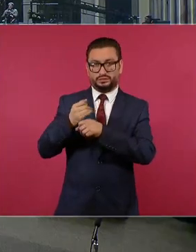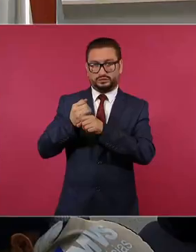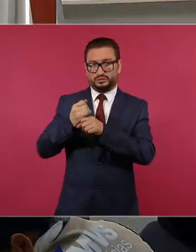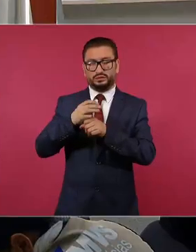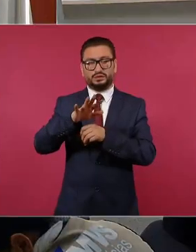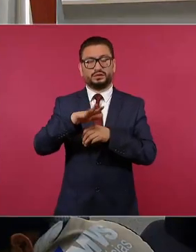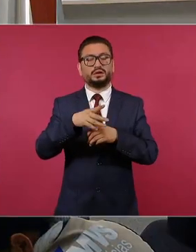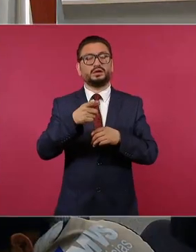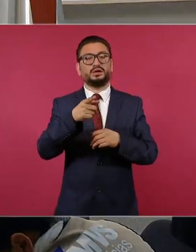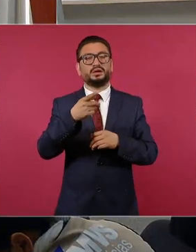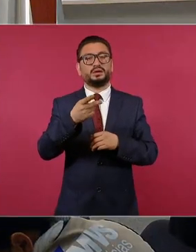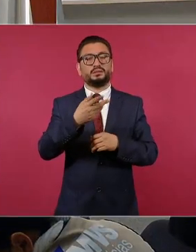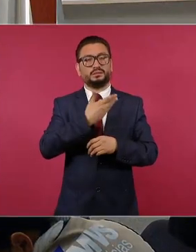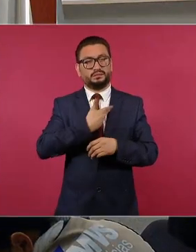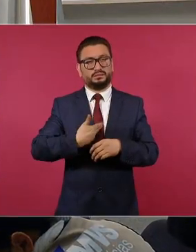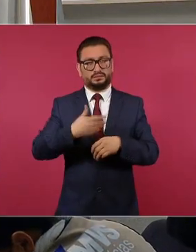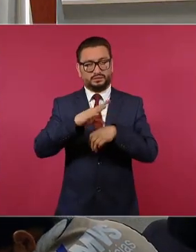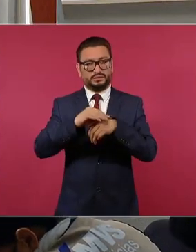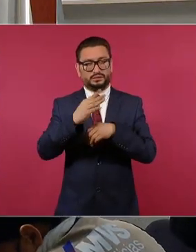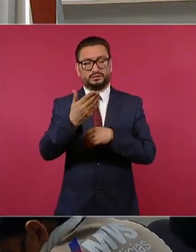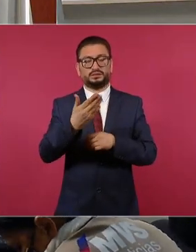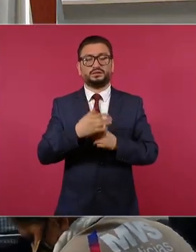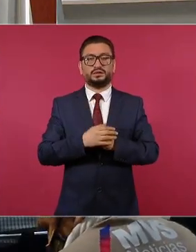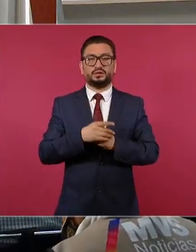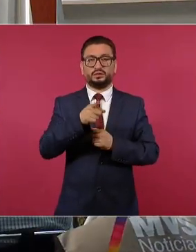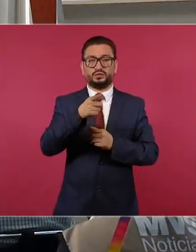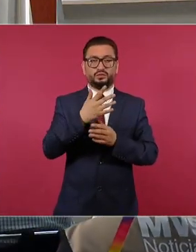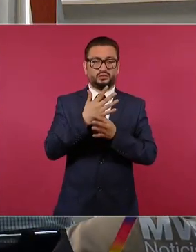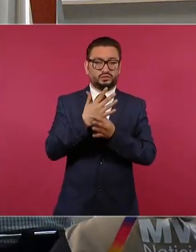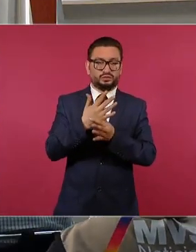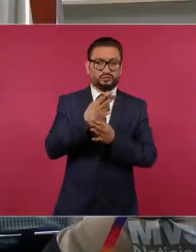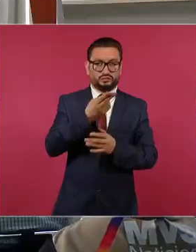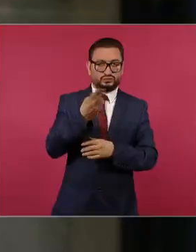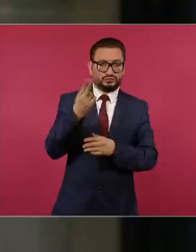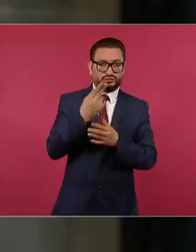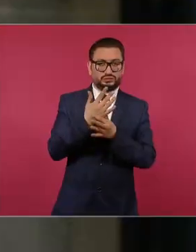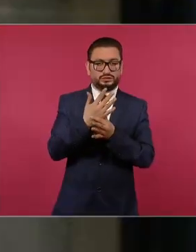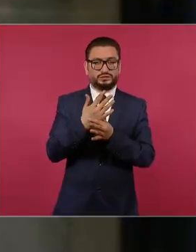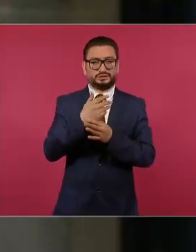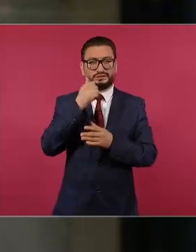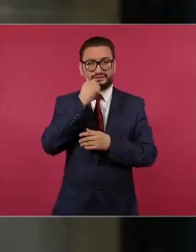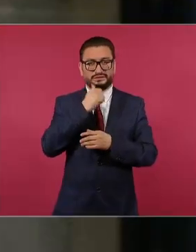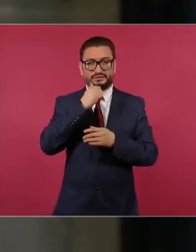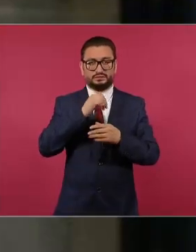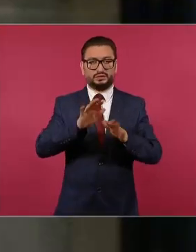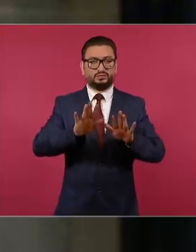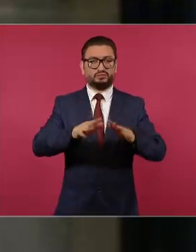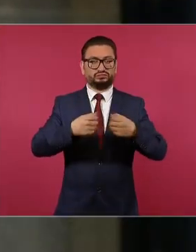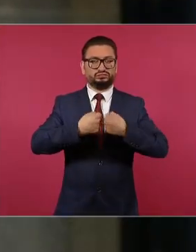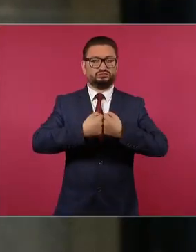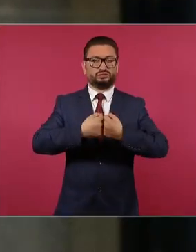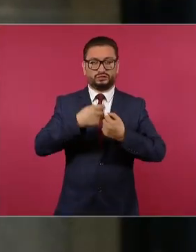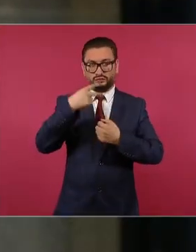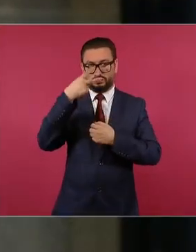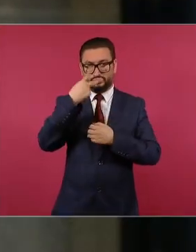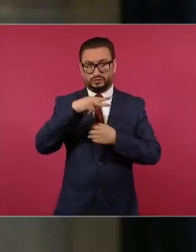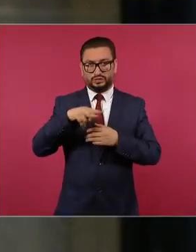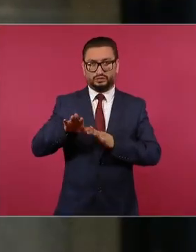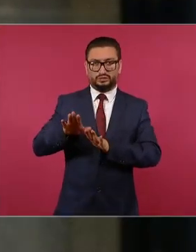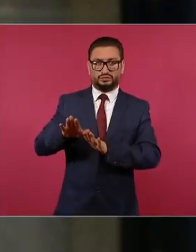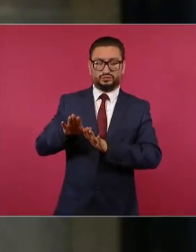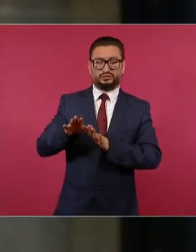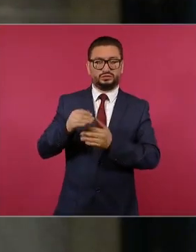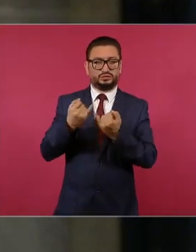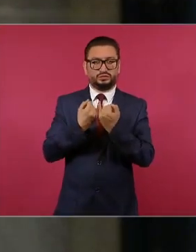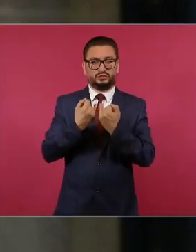me permite, presidente. Usted decía que Estados Unidos siempre pide contención, pero México está conteniendo a los